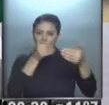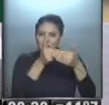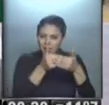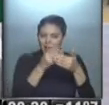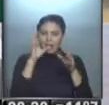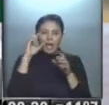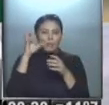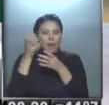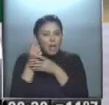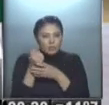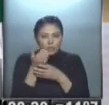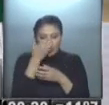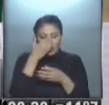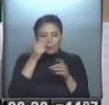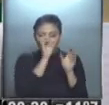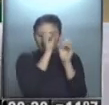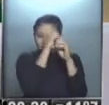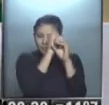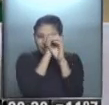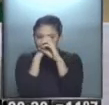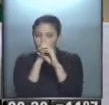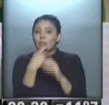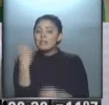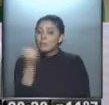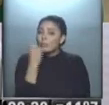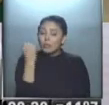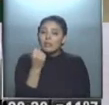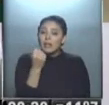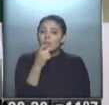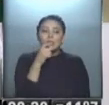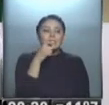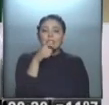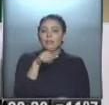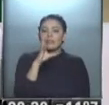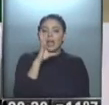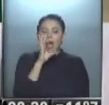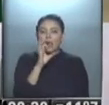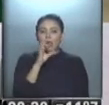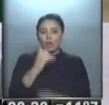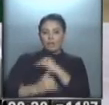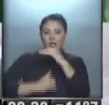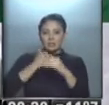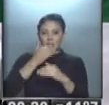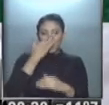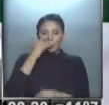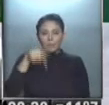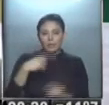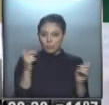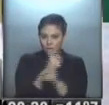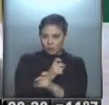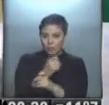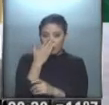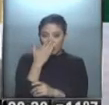ocular. Hacemos la biomicroscopía porque es importante, porque si tiene una forma avanzada va a tener rubiosis, y